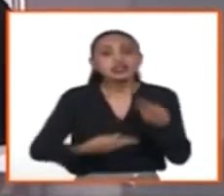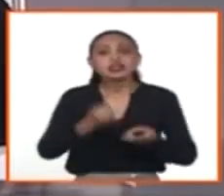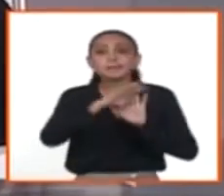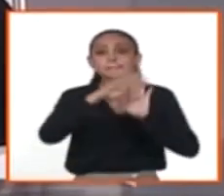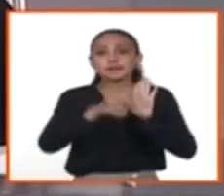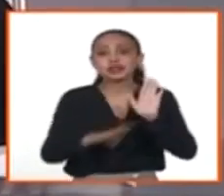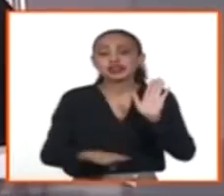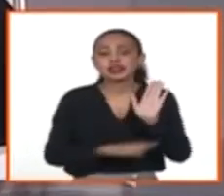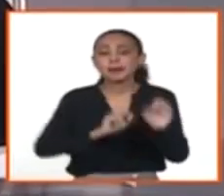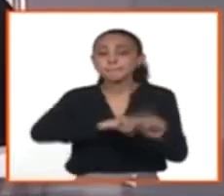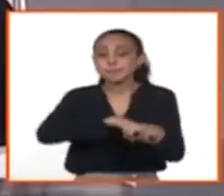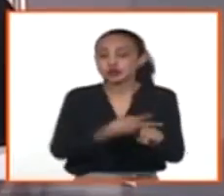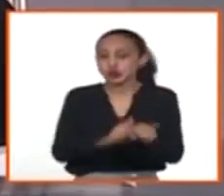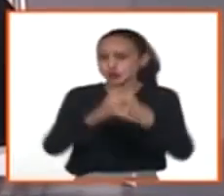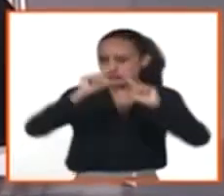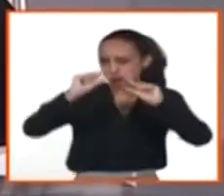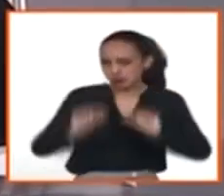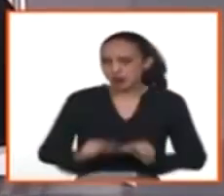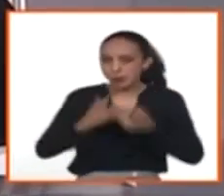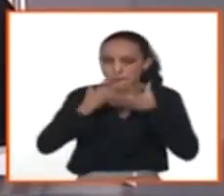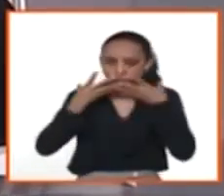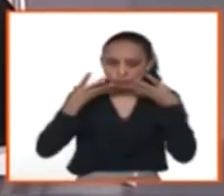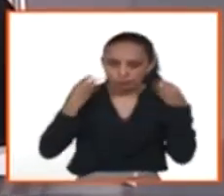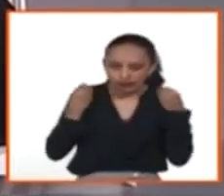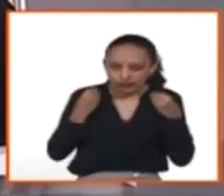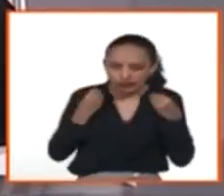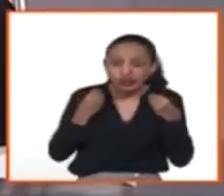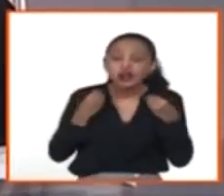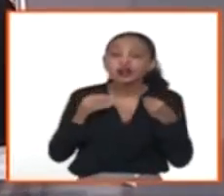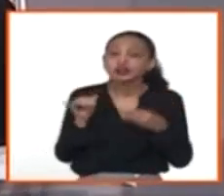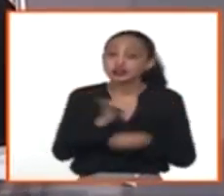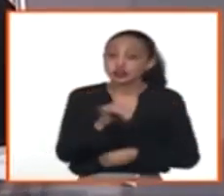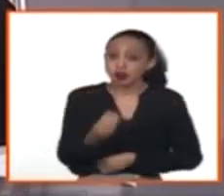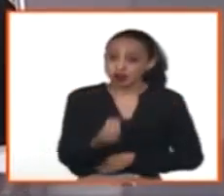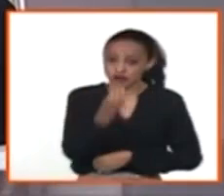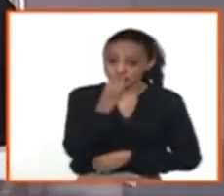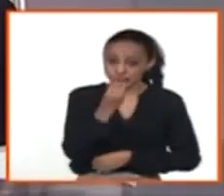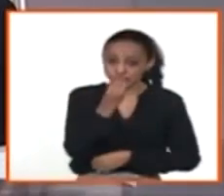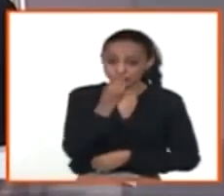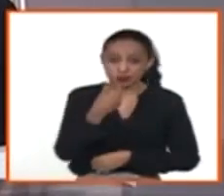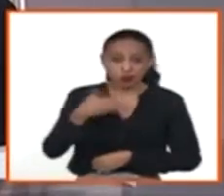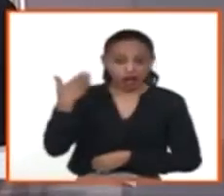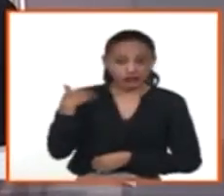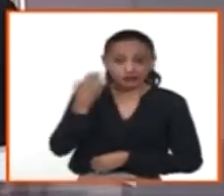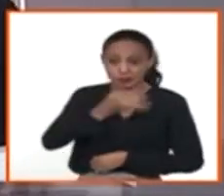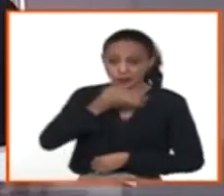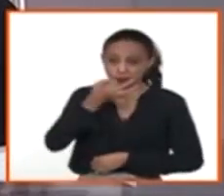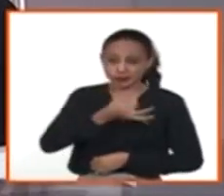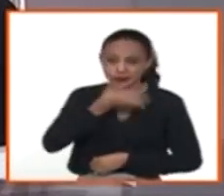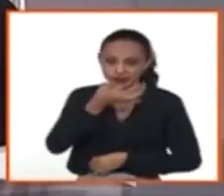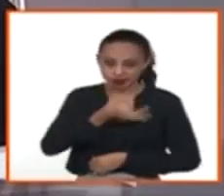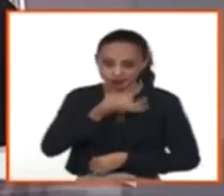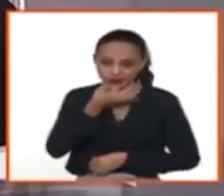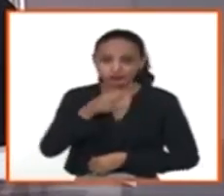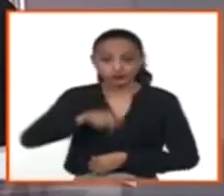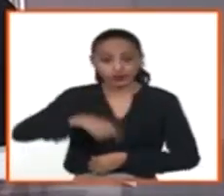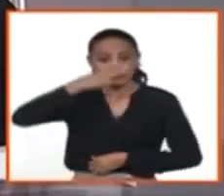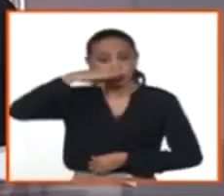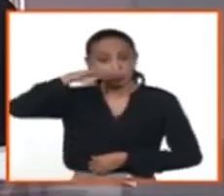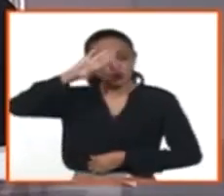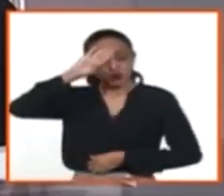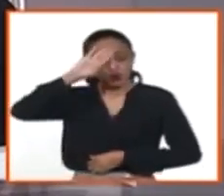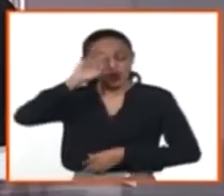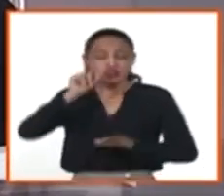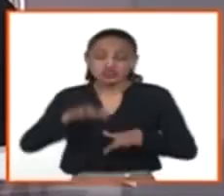y reducción de las pérdidas y desperdicios de alimentos. Como ya veníamos comentando, realmente en Cuba este